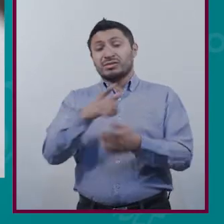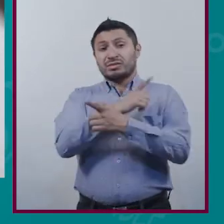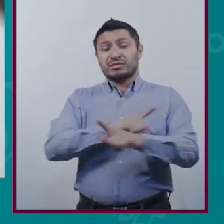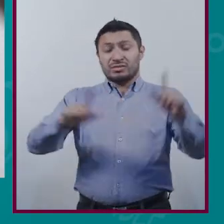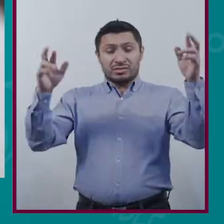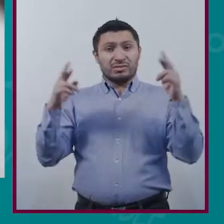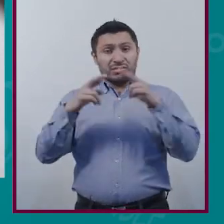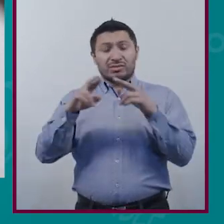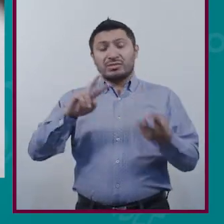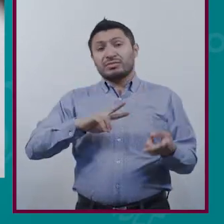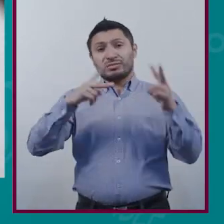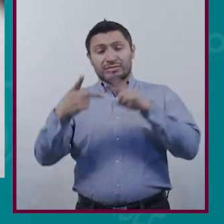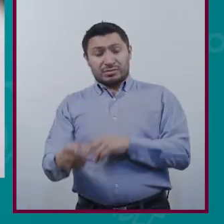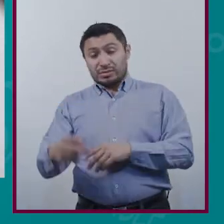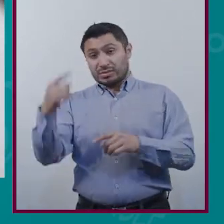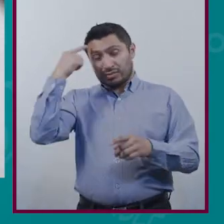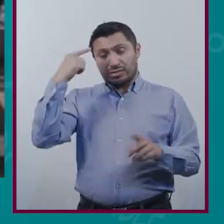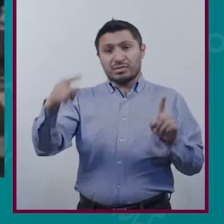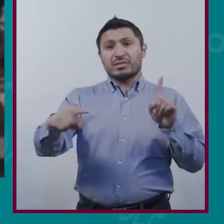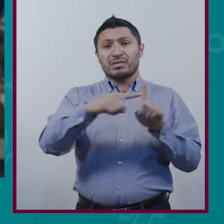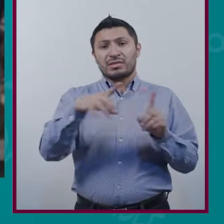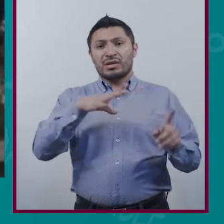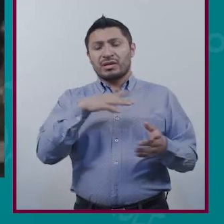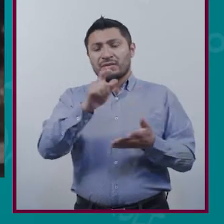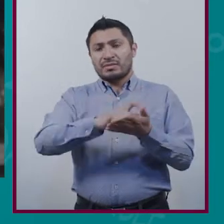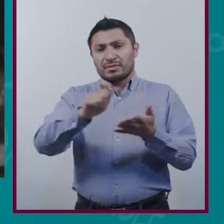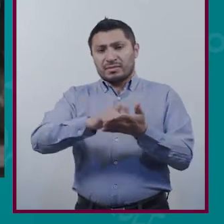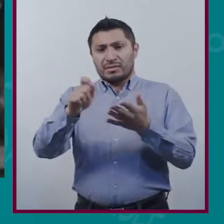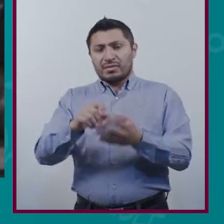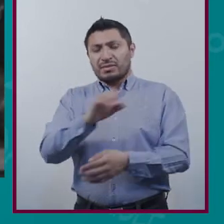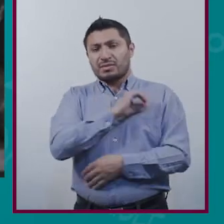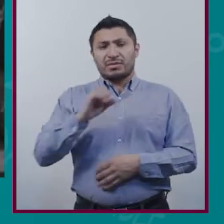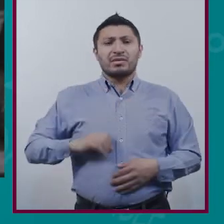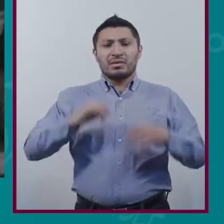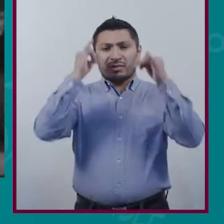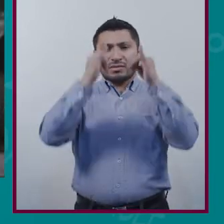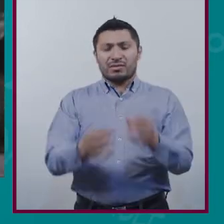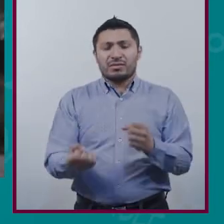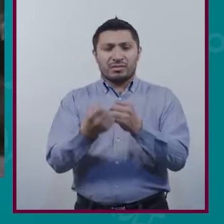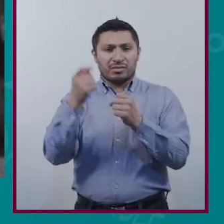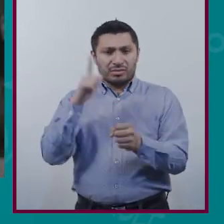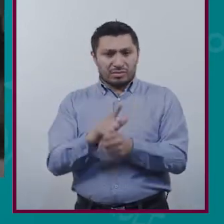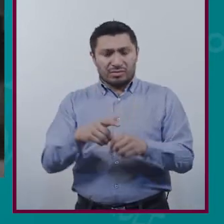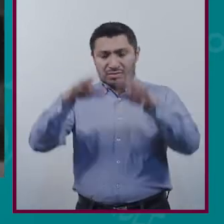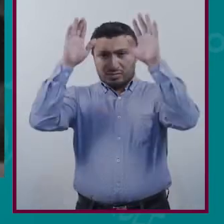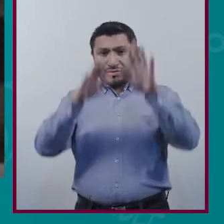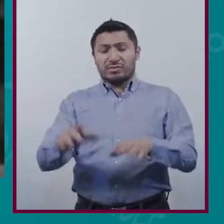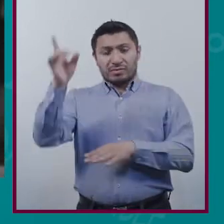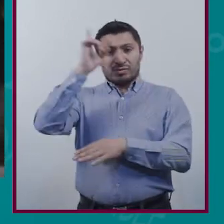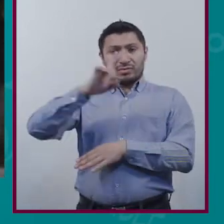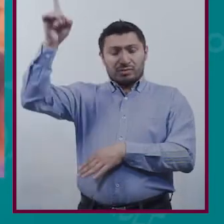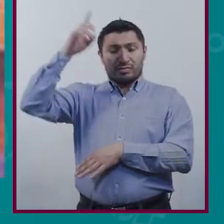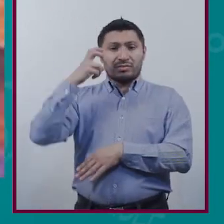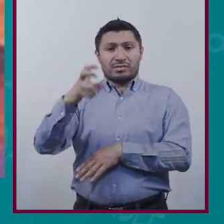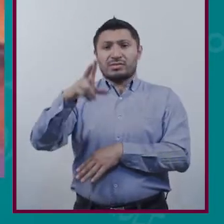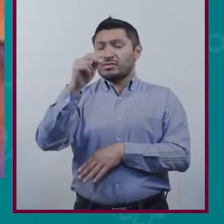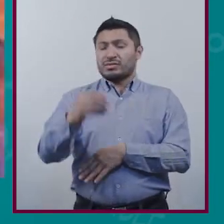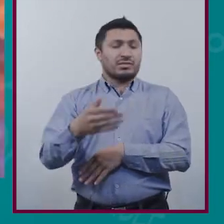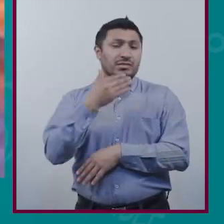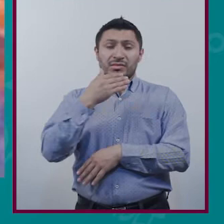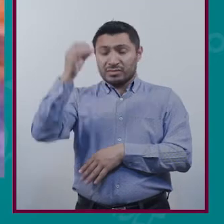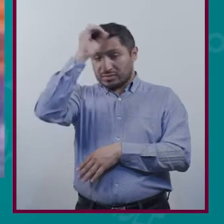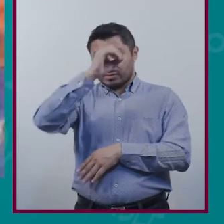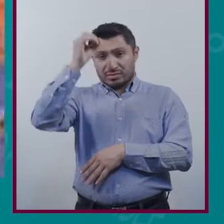religiosa, sino que positivamente prescribe la obligación individual y social de dar culto a Dios. Está opuesta a la opinión